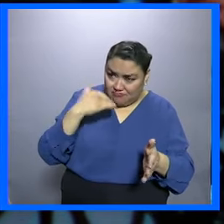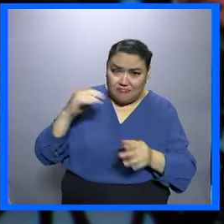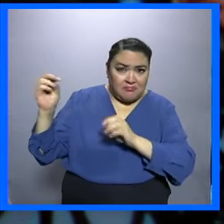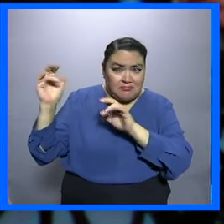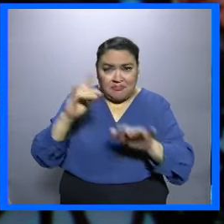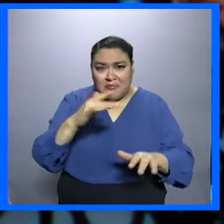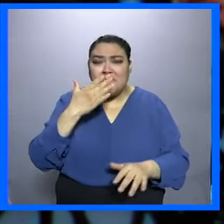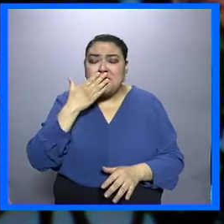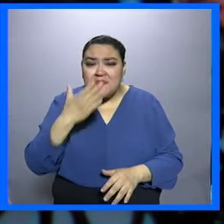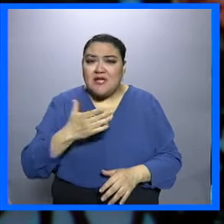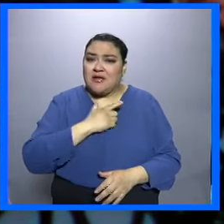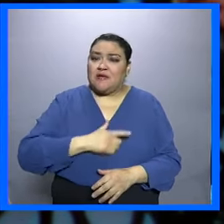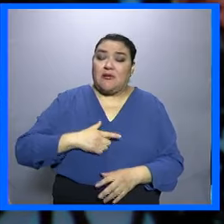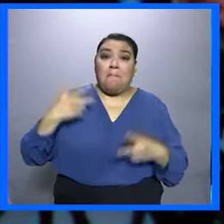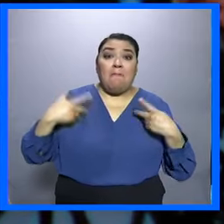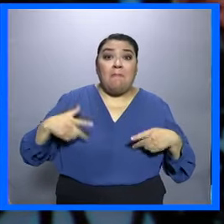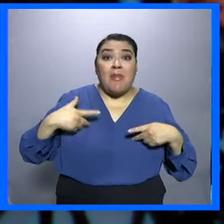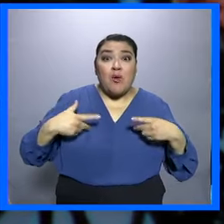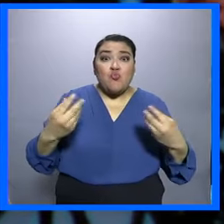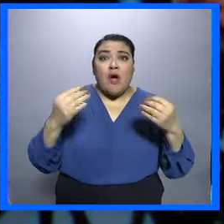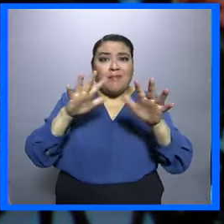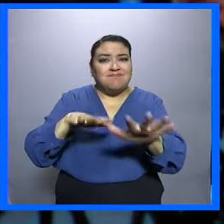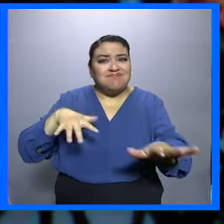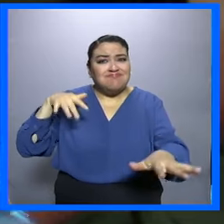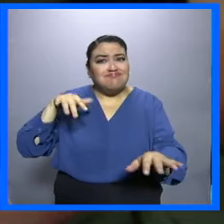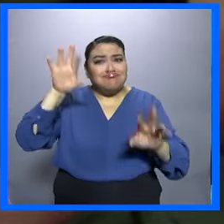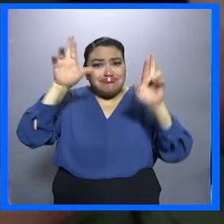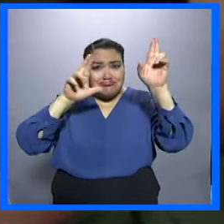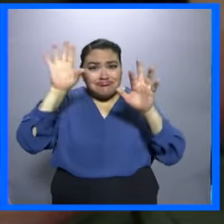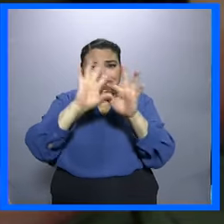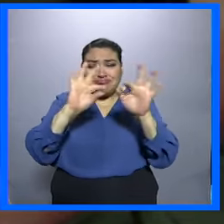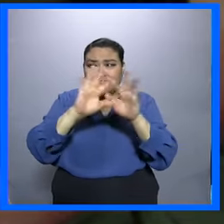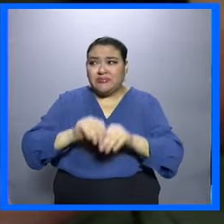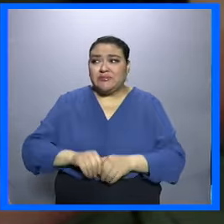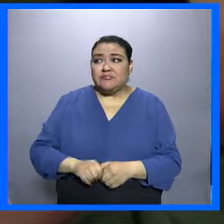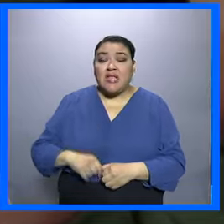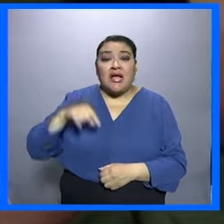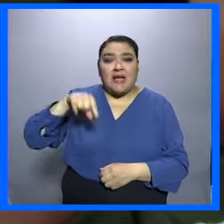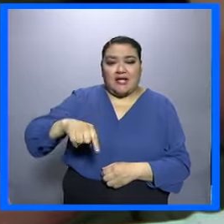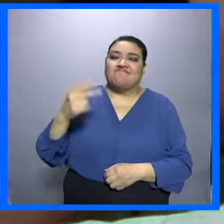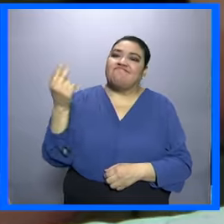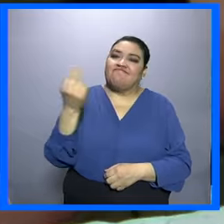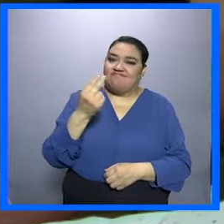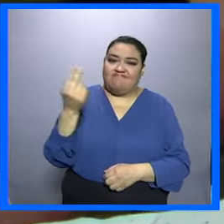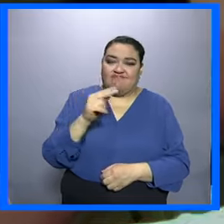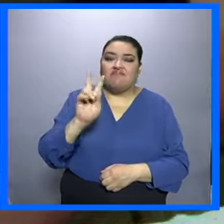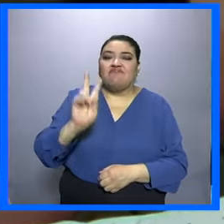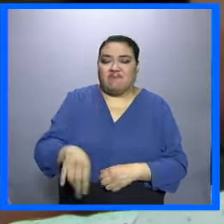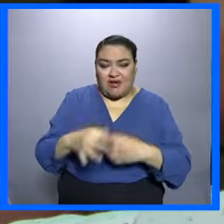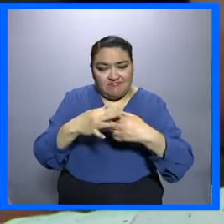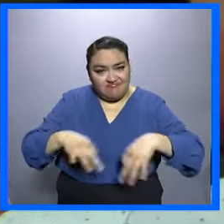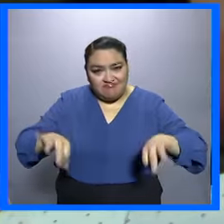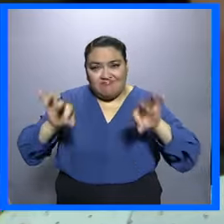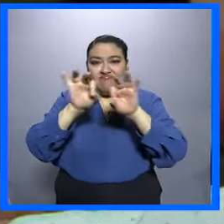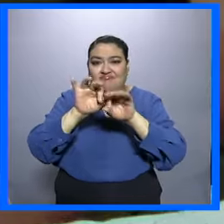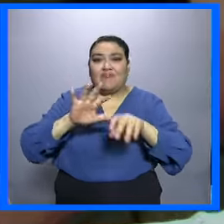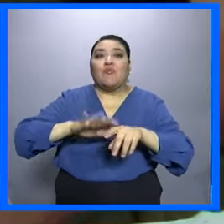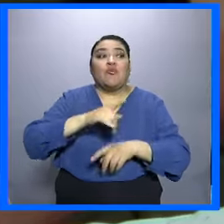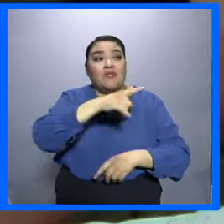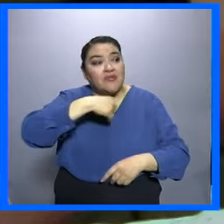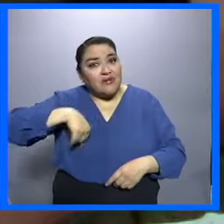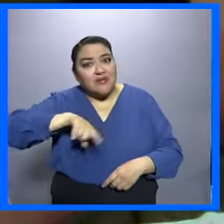duda, somos muchos los que queremos manifestar nuestra voz. Es un ejercicio necesario, ya que es importante que las